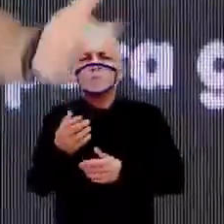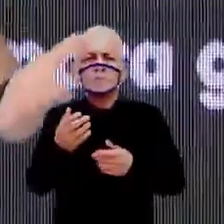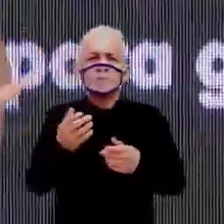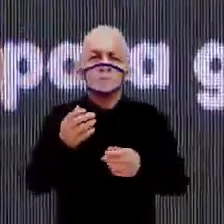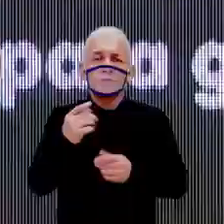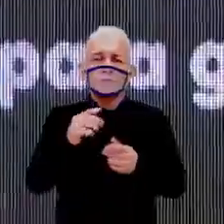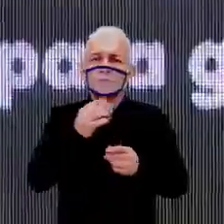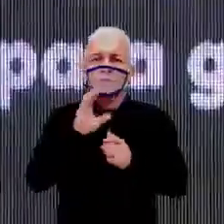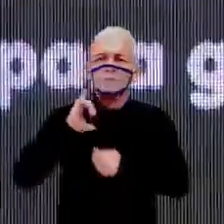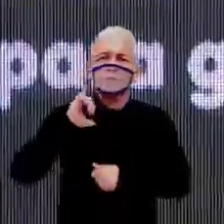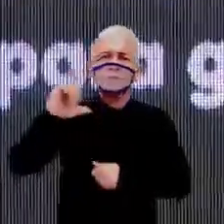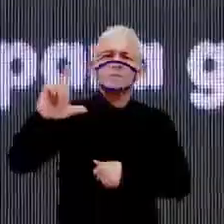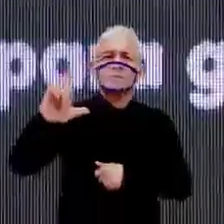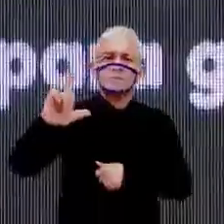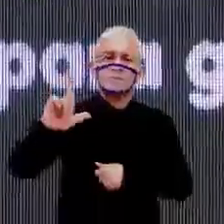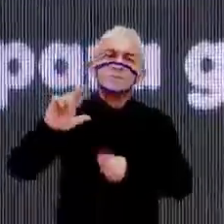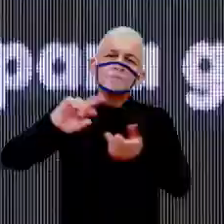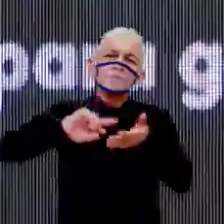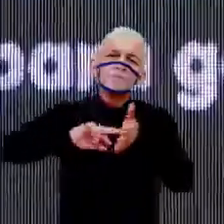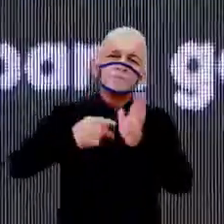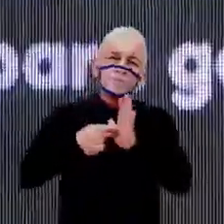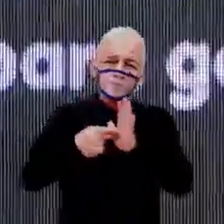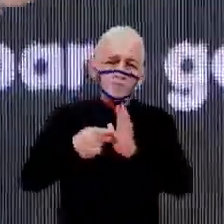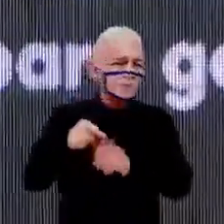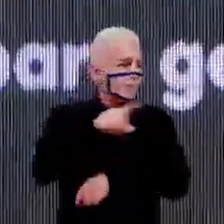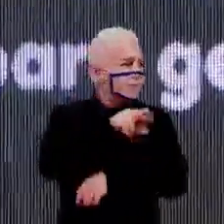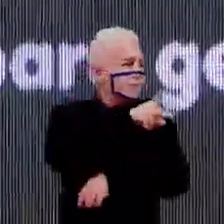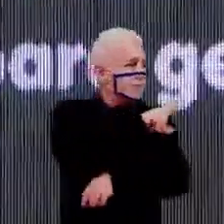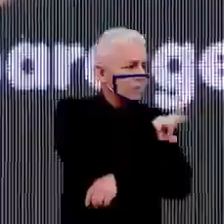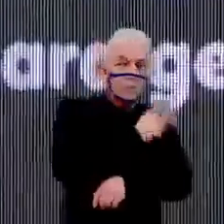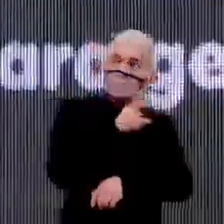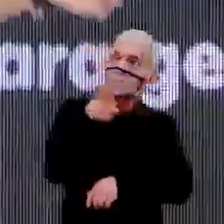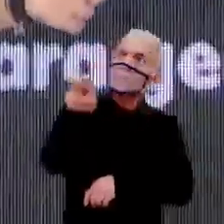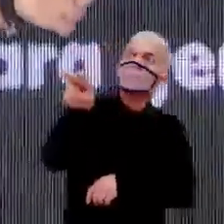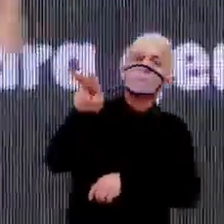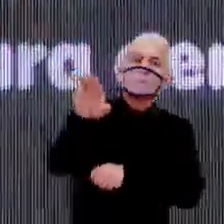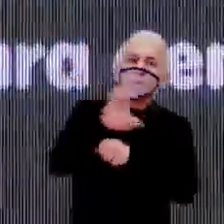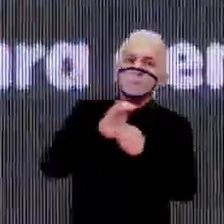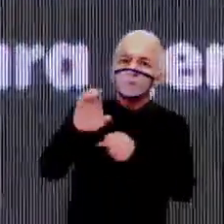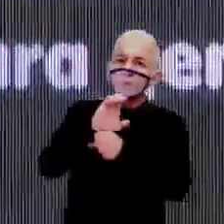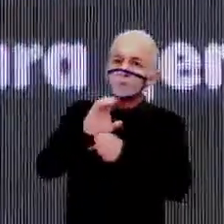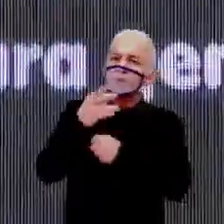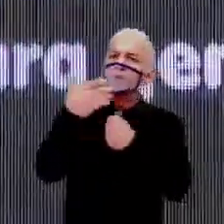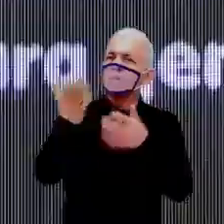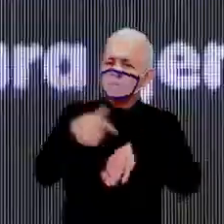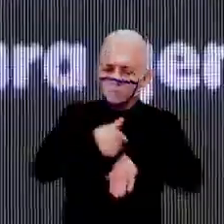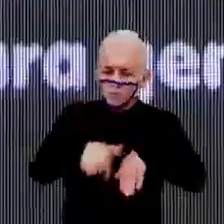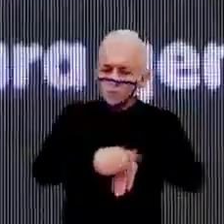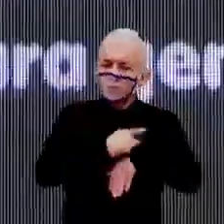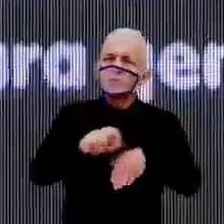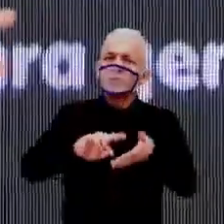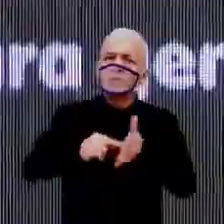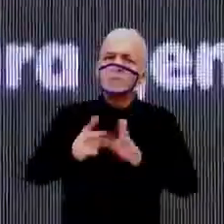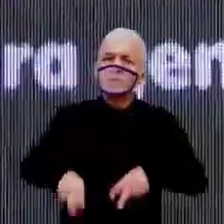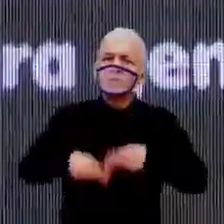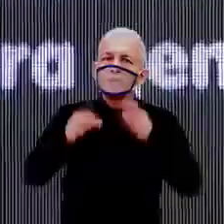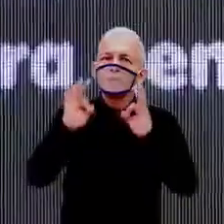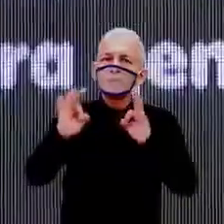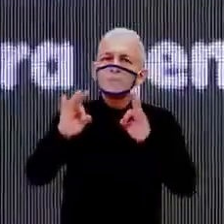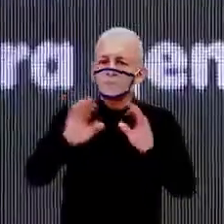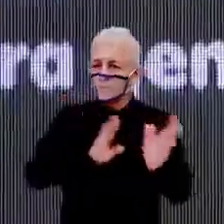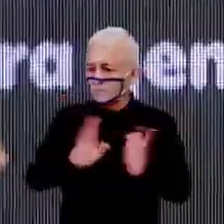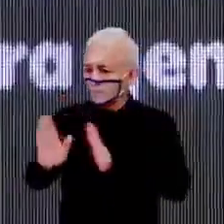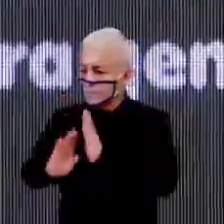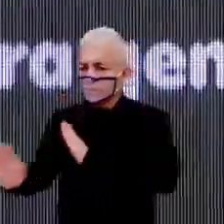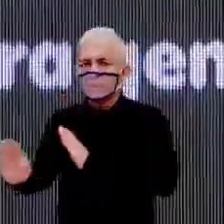de vanguardia, y que le demuestre el camino a las ciudades en desarrollo en países como Colombia de cómo se puede vivir con calidad, crecer de manera